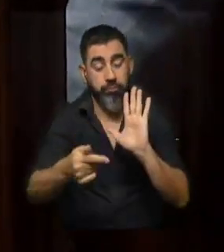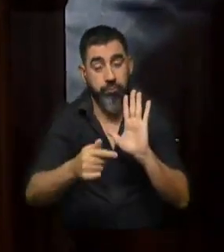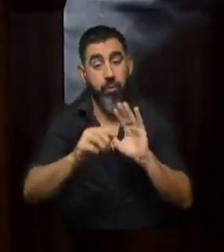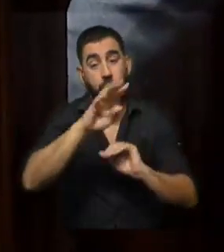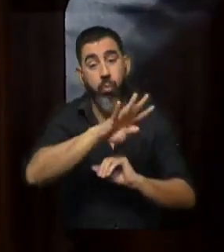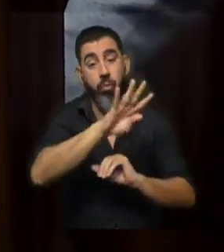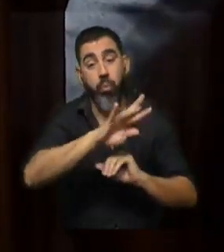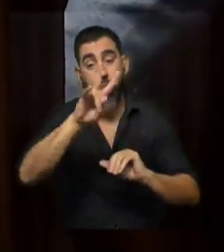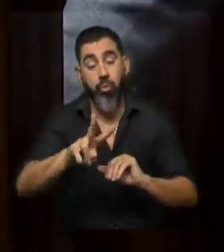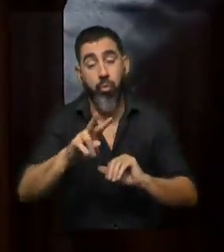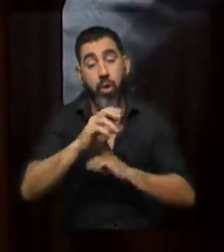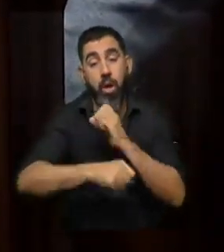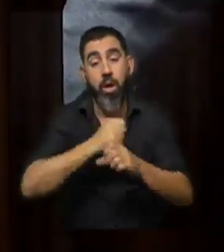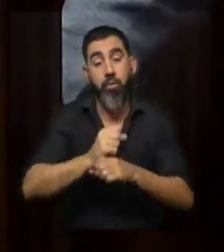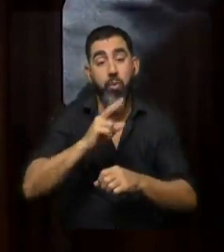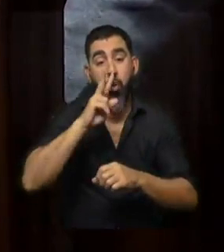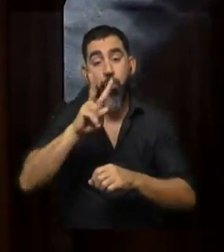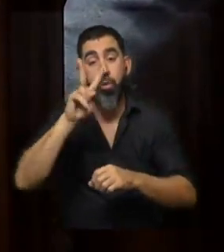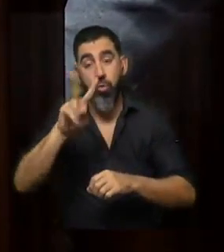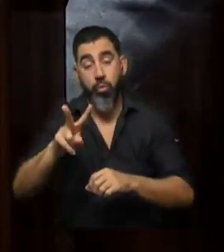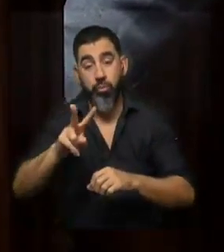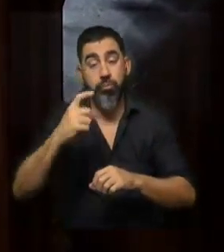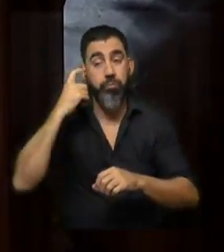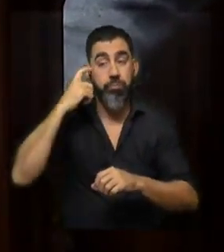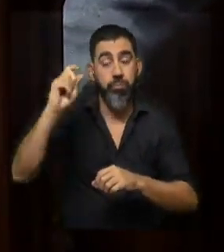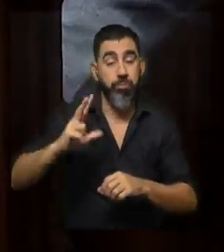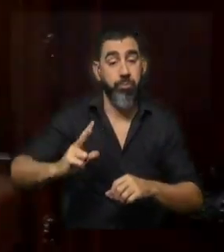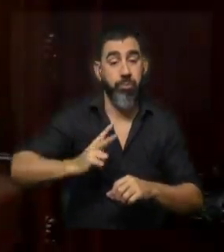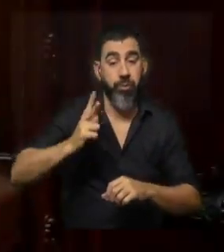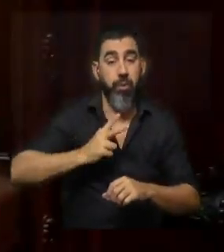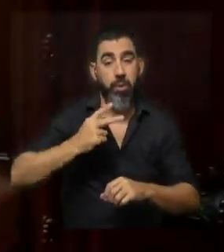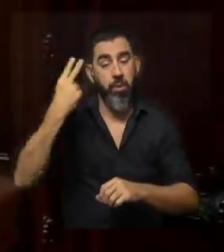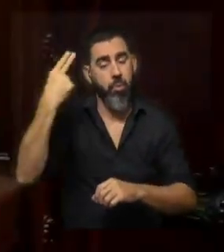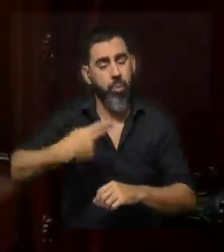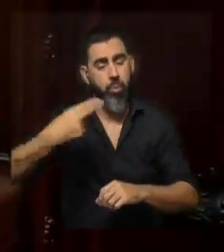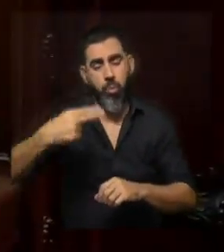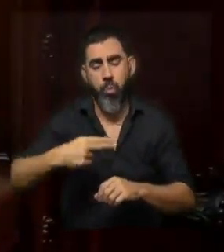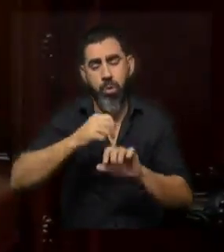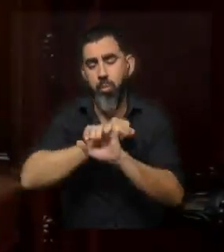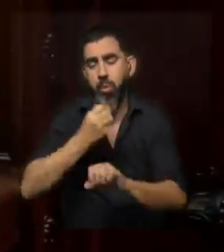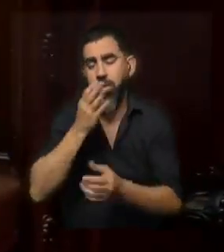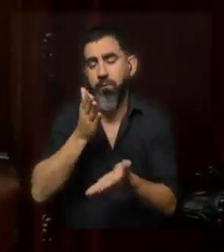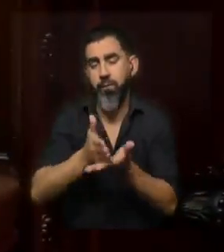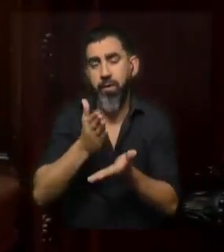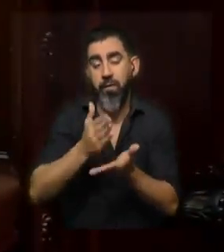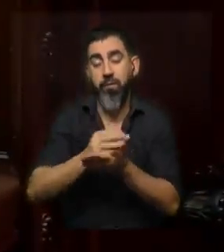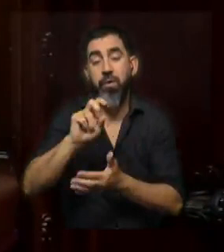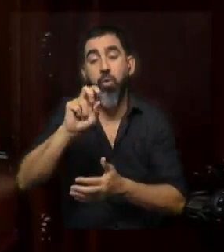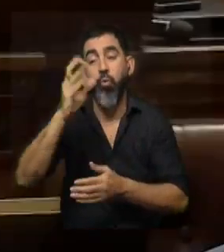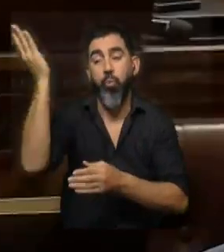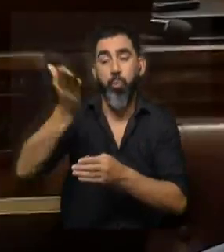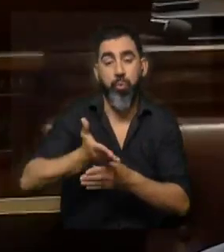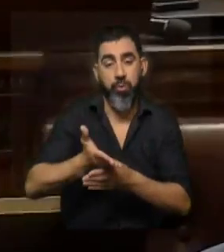cuatro cuatro dos del dos los promotores de la iniciativa privada jamás podrían haberse beneficiado con el 12%